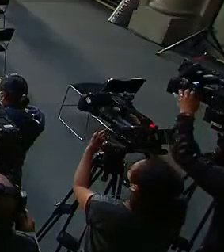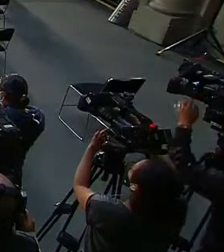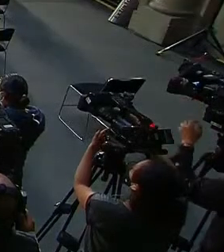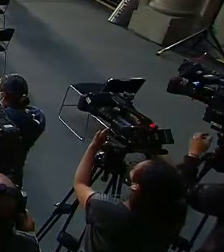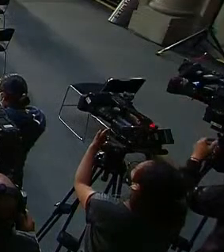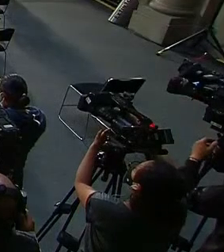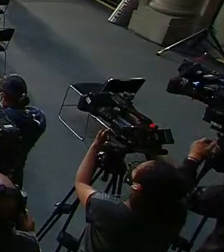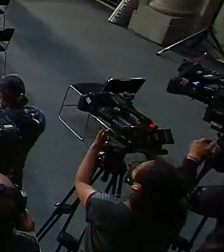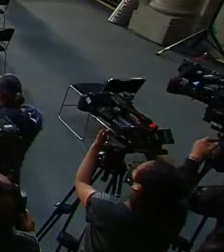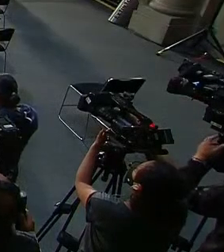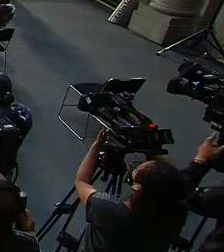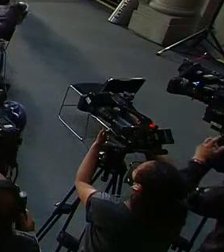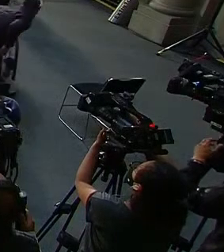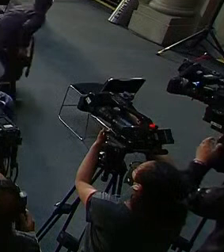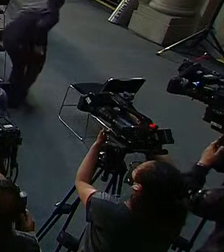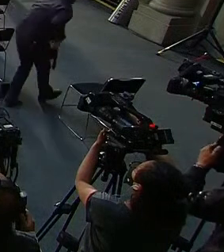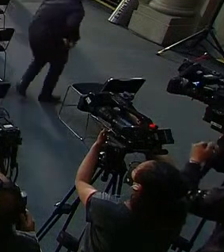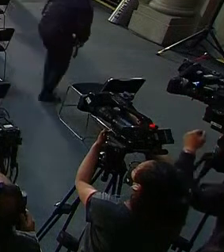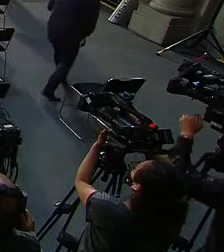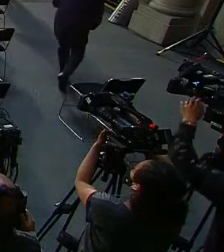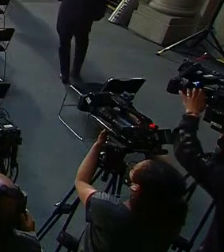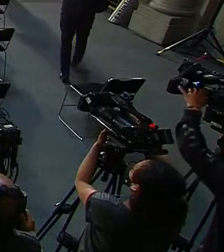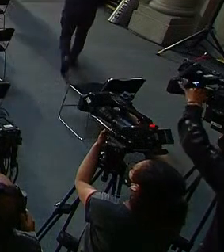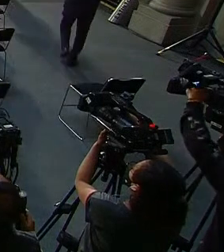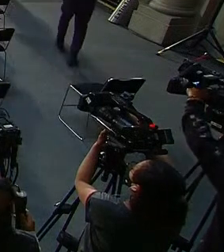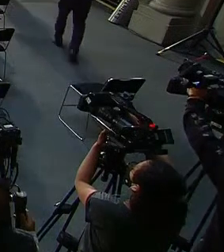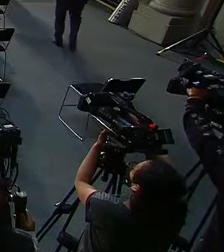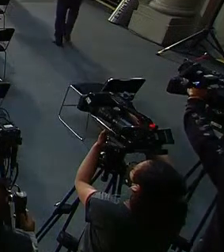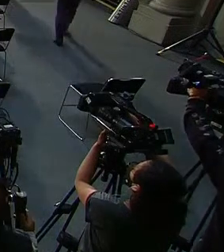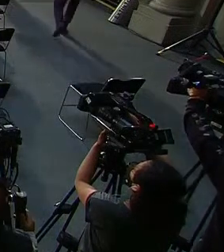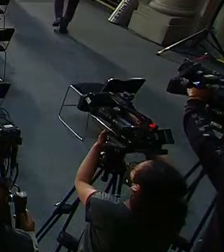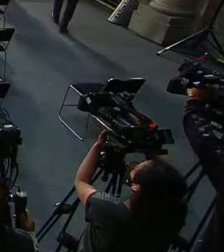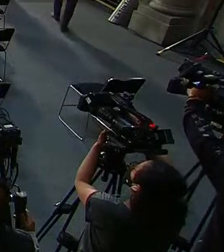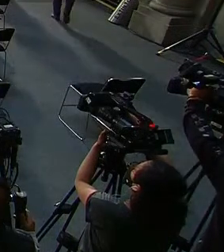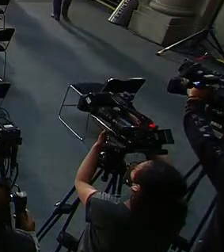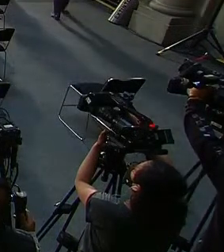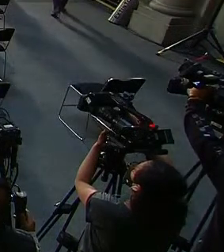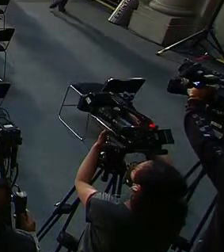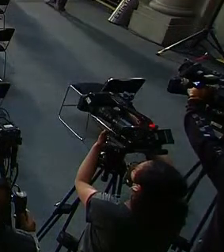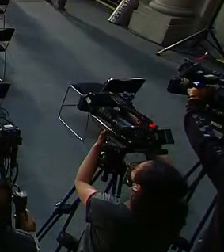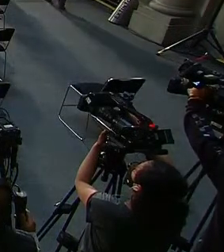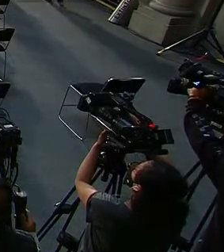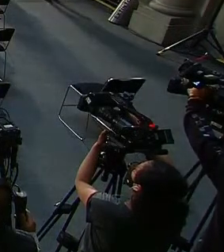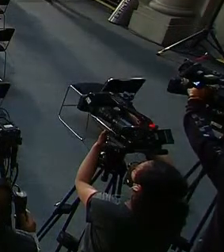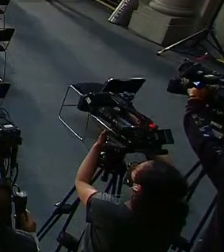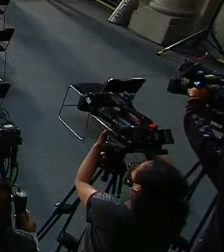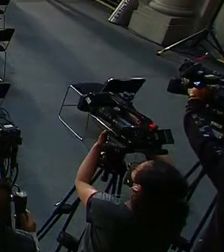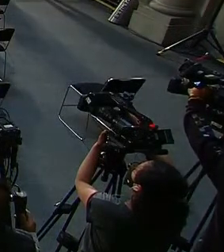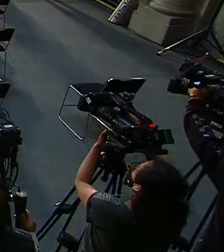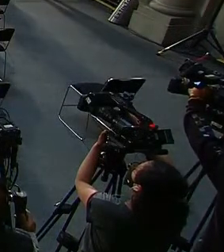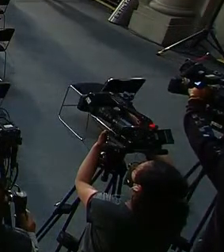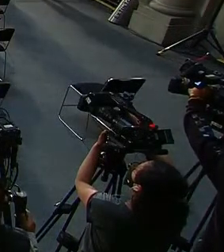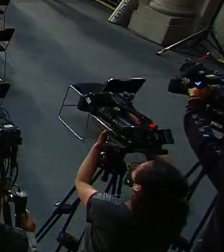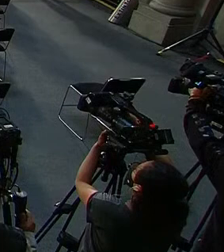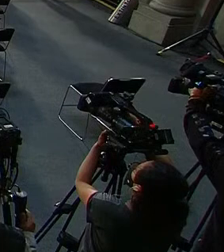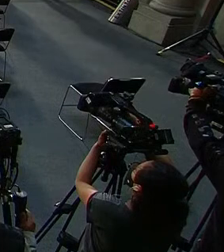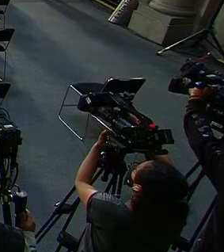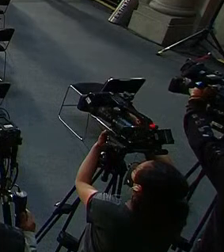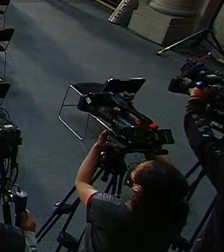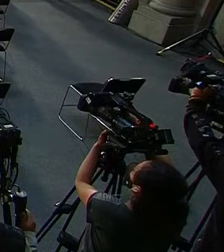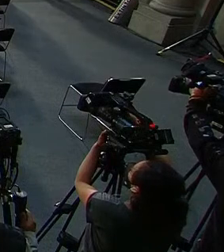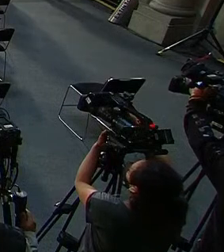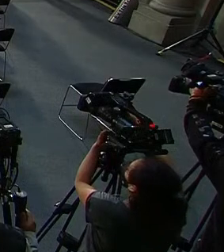Gracias, ministra Olga Sánchez Cordero. Gracias, Elvira Pablo. Y muchas gracias a todas y a todos por acompañarnos el día de